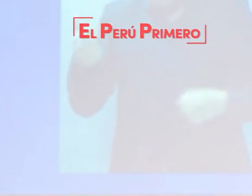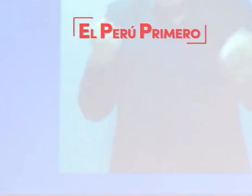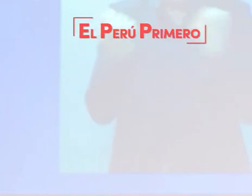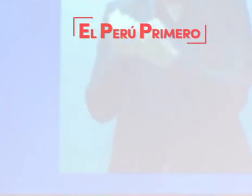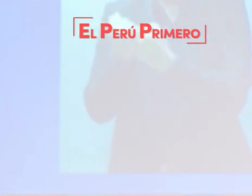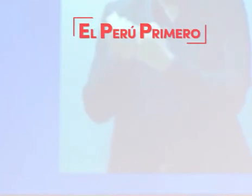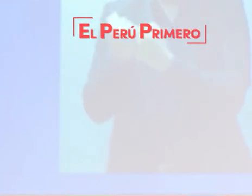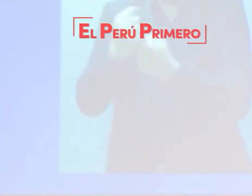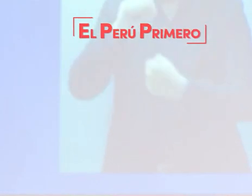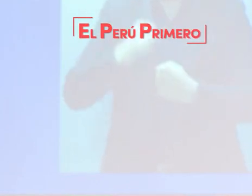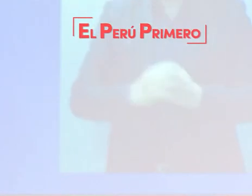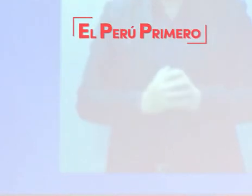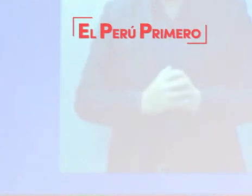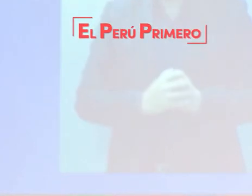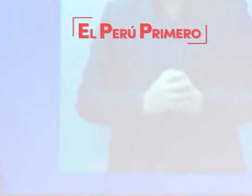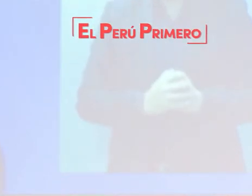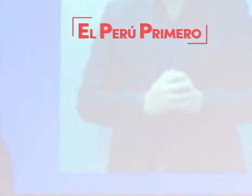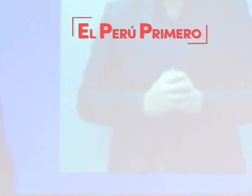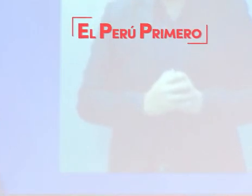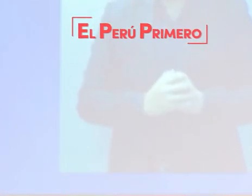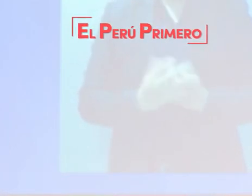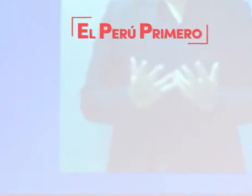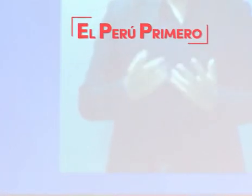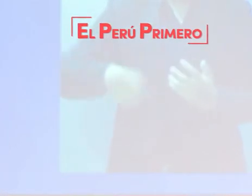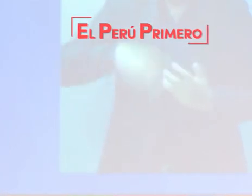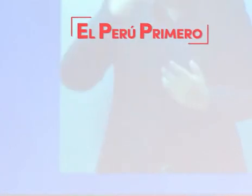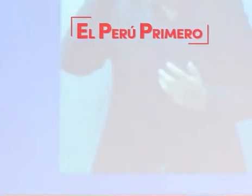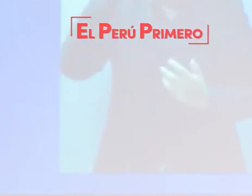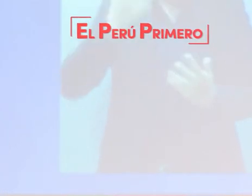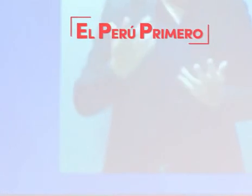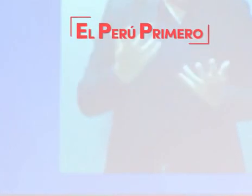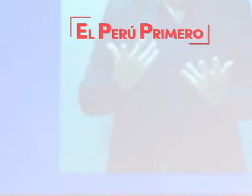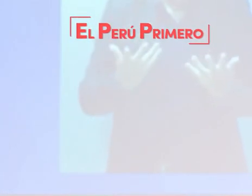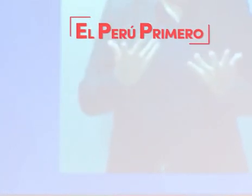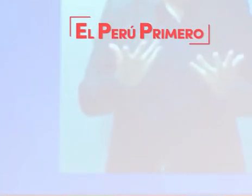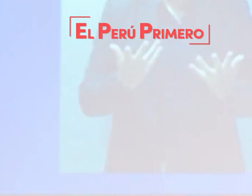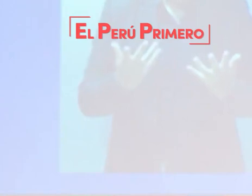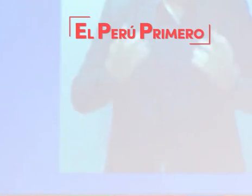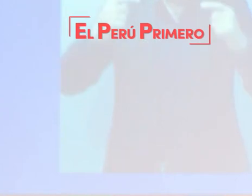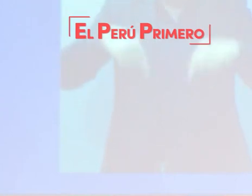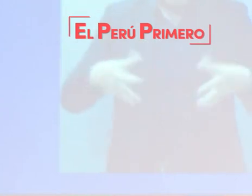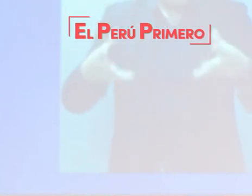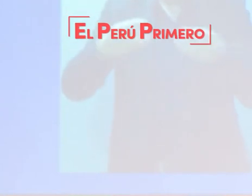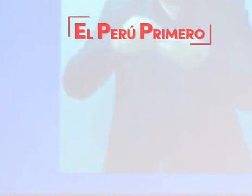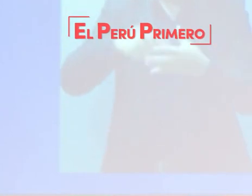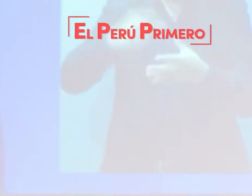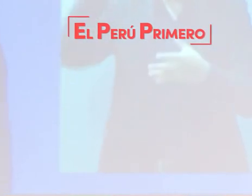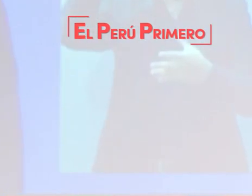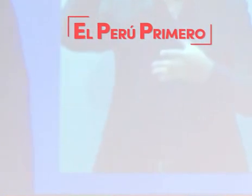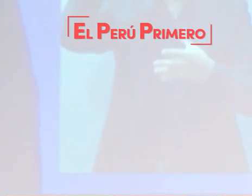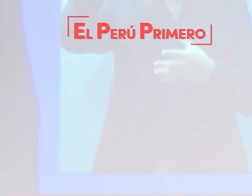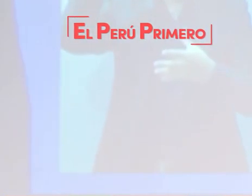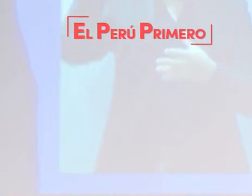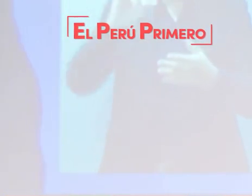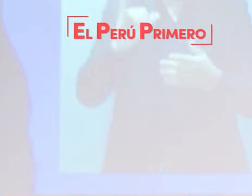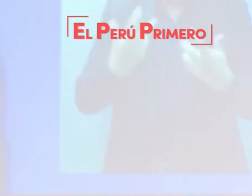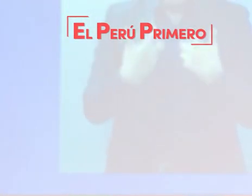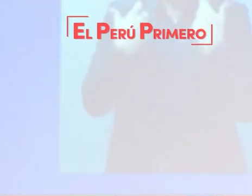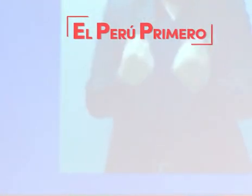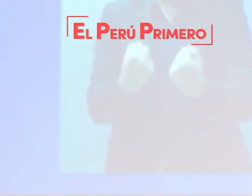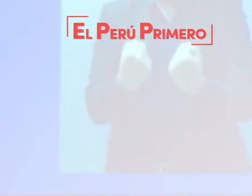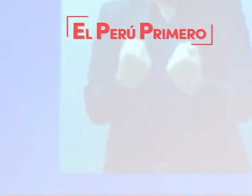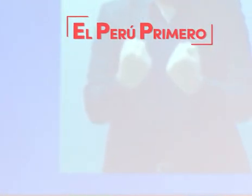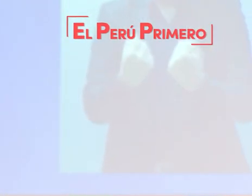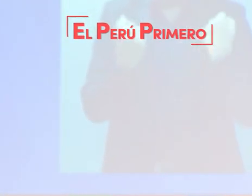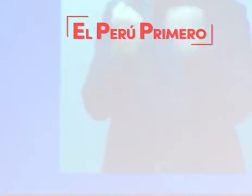años. La sabíamos. Sin embargo, no habíamos tomado la decisión todos juntos de